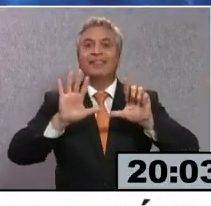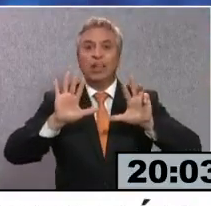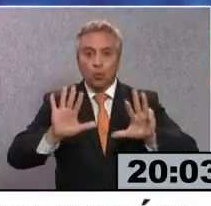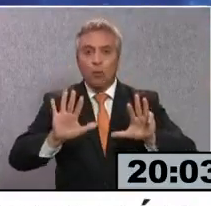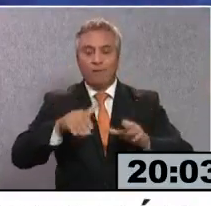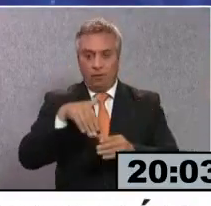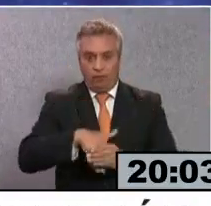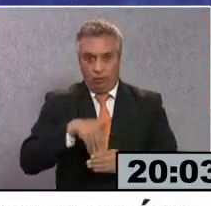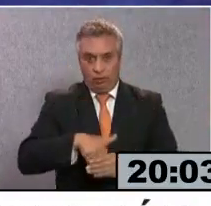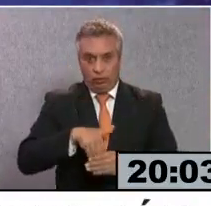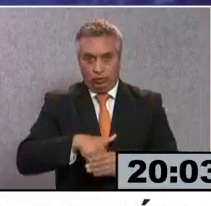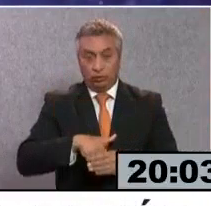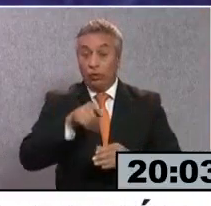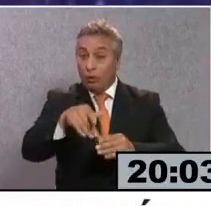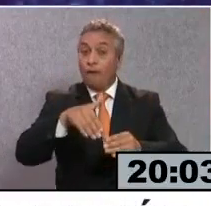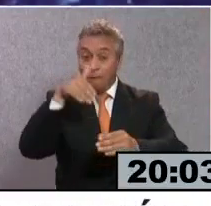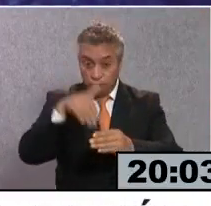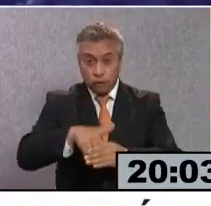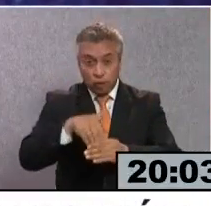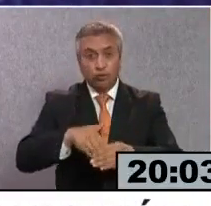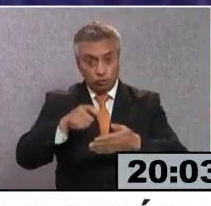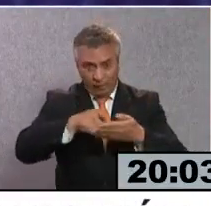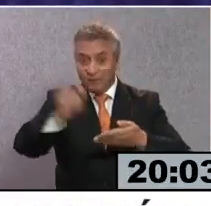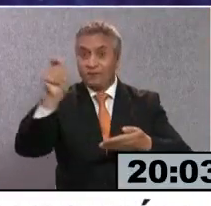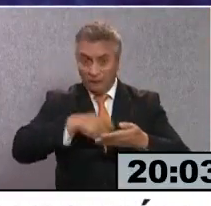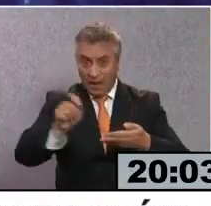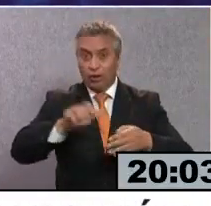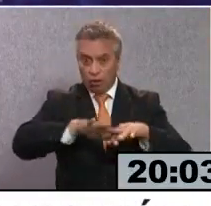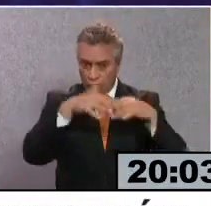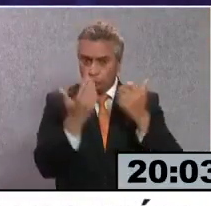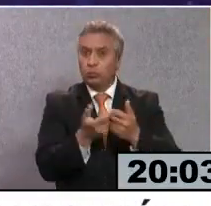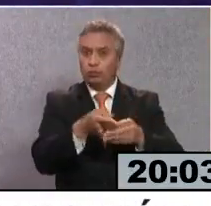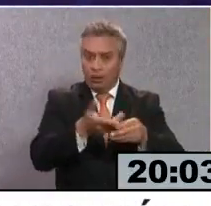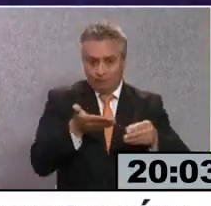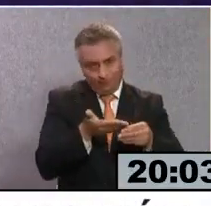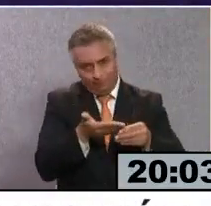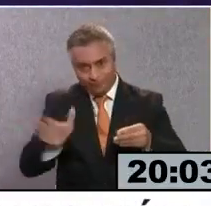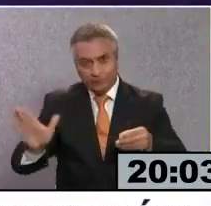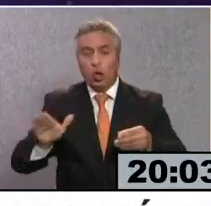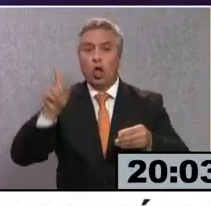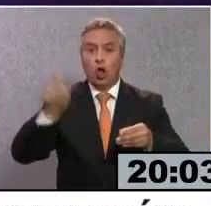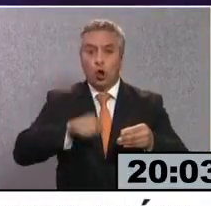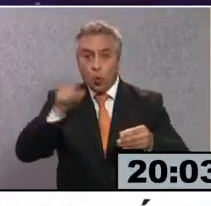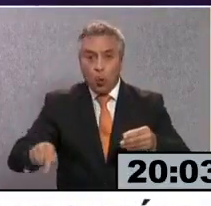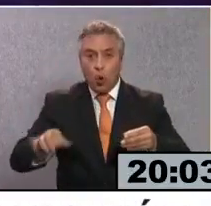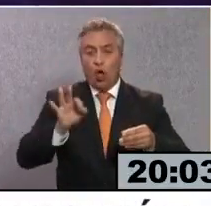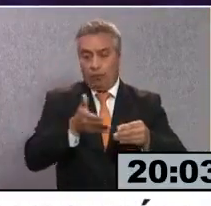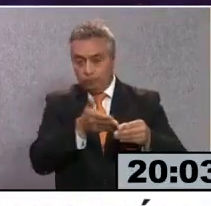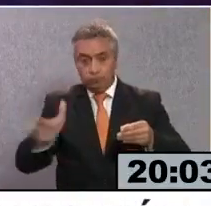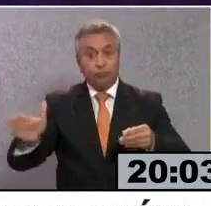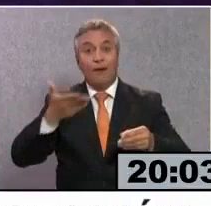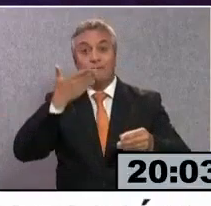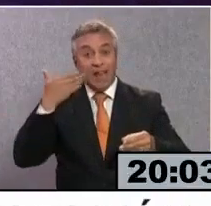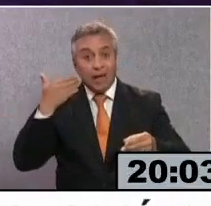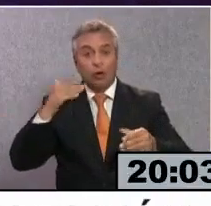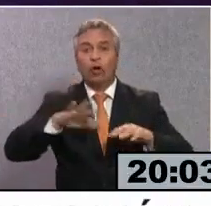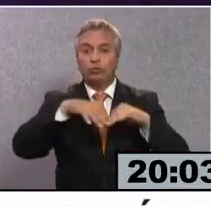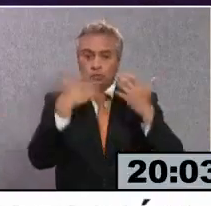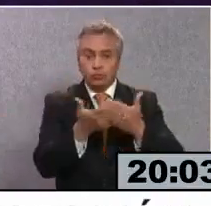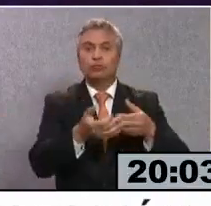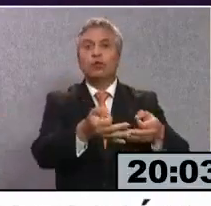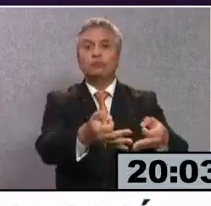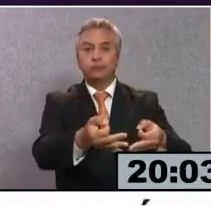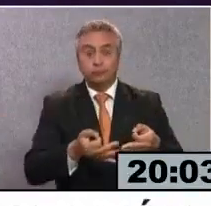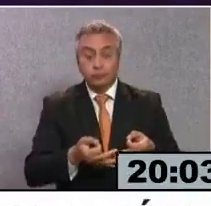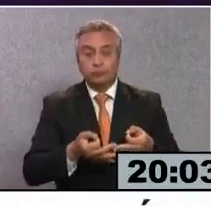8.879 votos. De los votos válidamente emitidos, esto es, excluidos los nulos y en blanco, los resultados